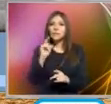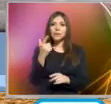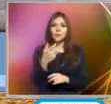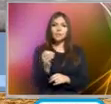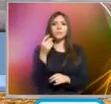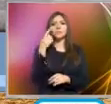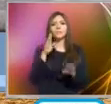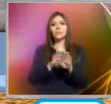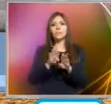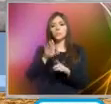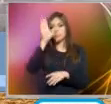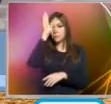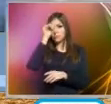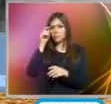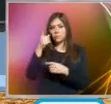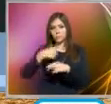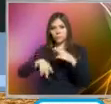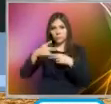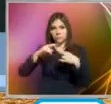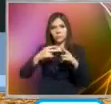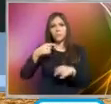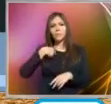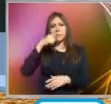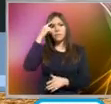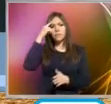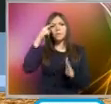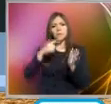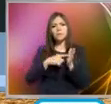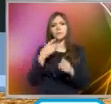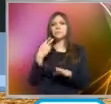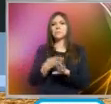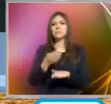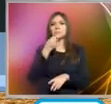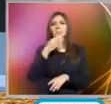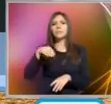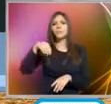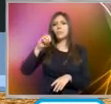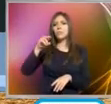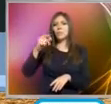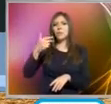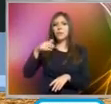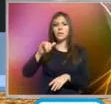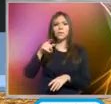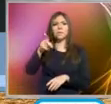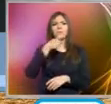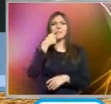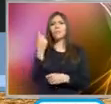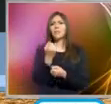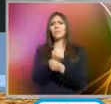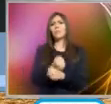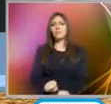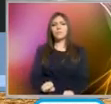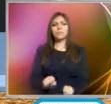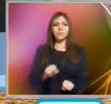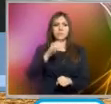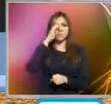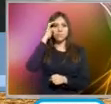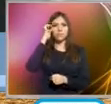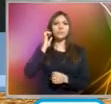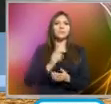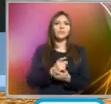de los valores. Yo encuentro muy sexy la monogamia, de alguna manera. Hay gente que me dice, ¡ay, qué aburrida eres! Sí,